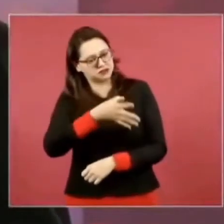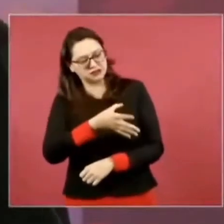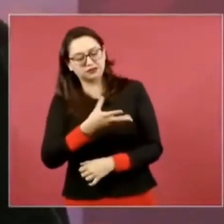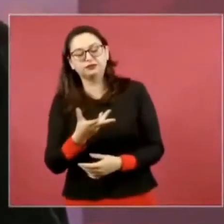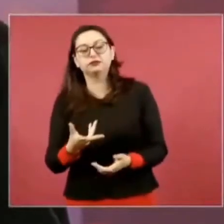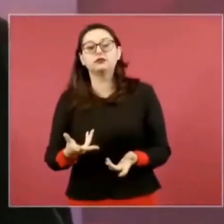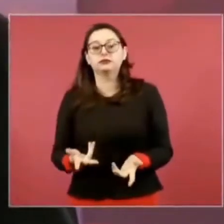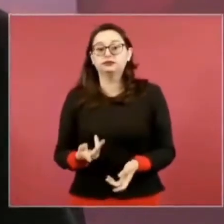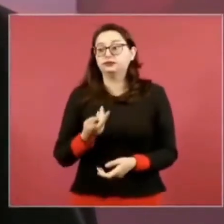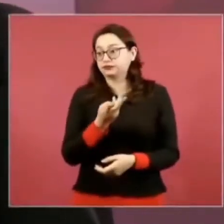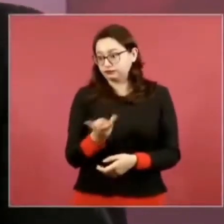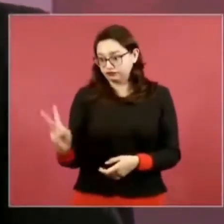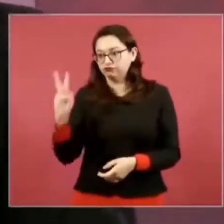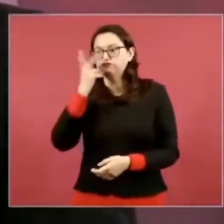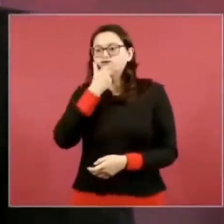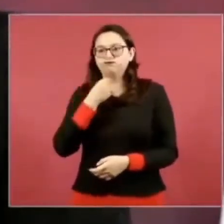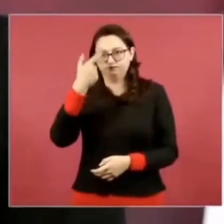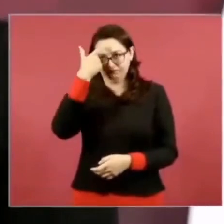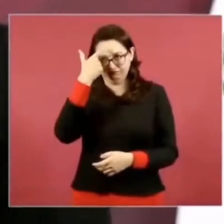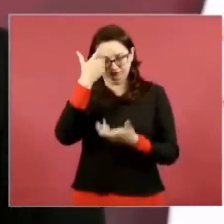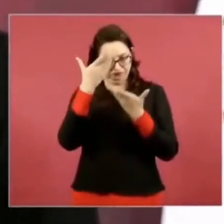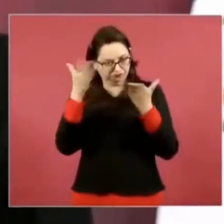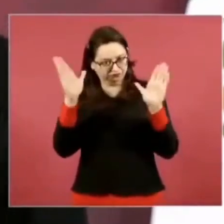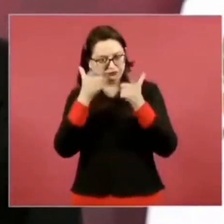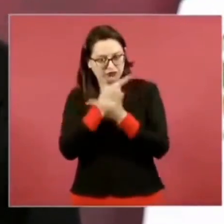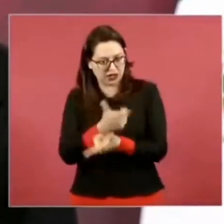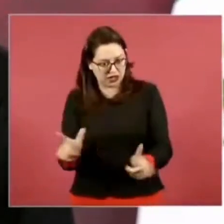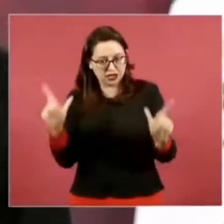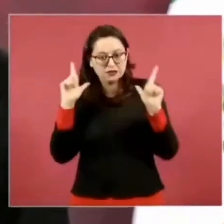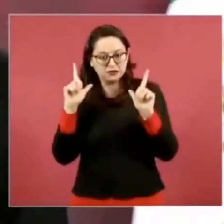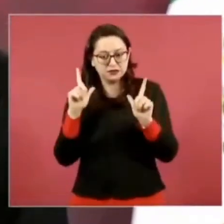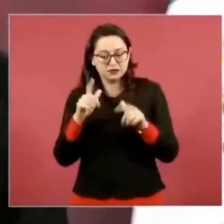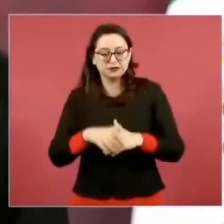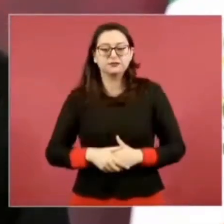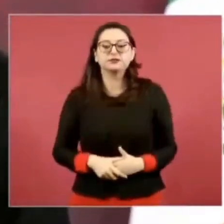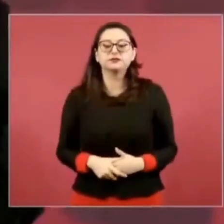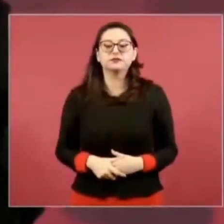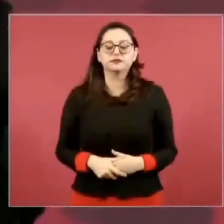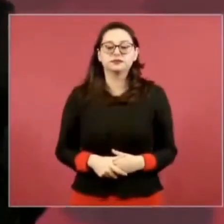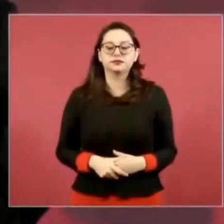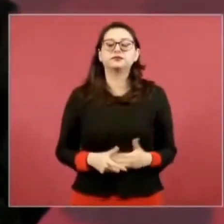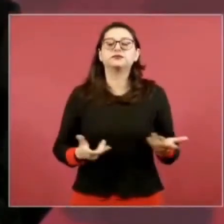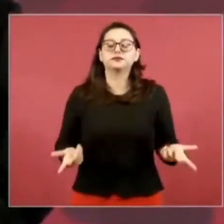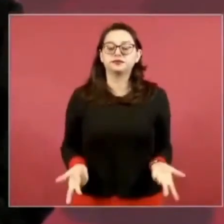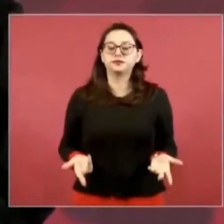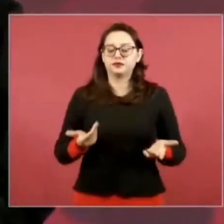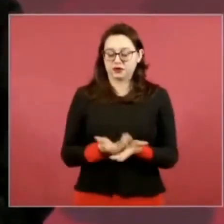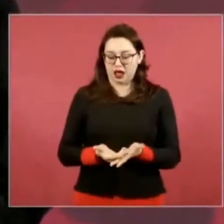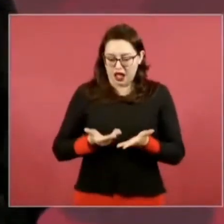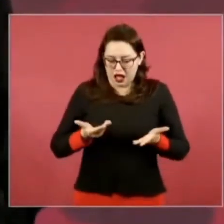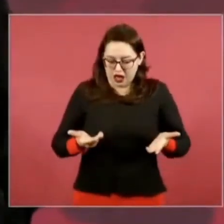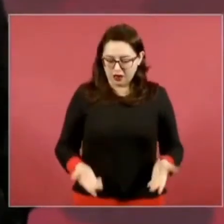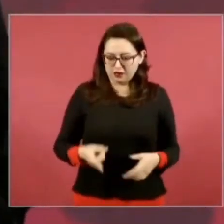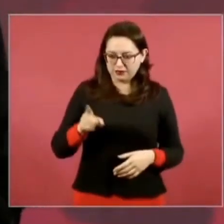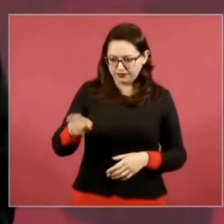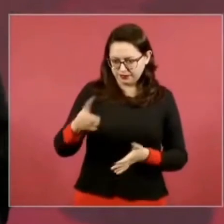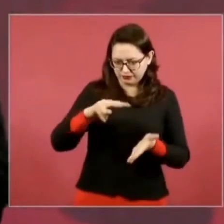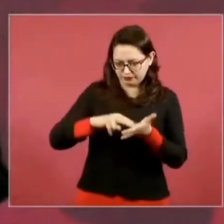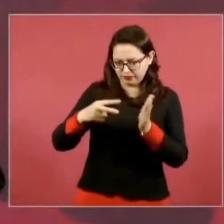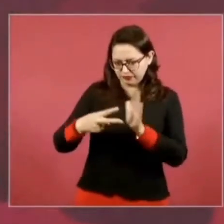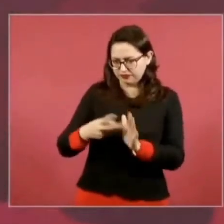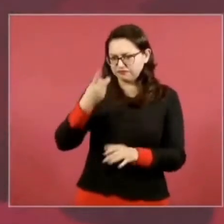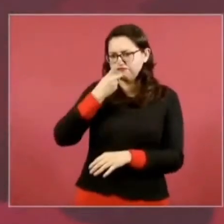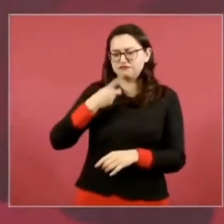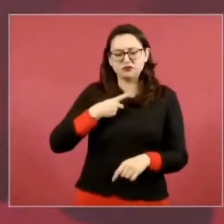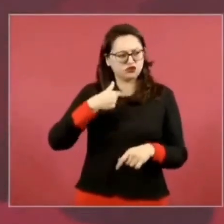porque eran hombres libres. Entonces, cuando el ingeniero Cédric me dice: me voy a ir,